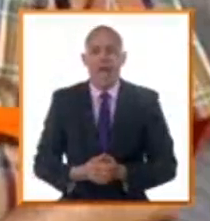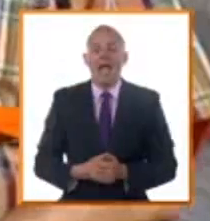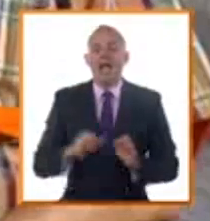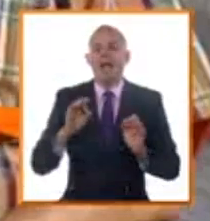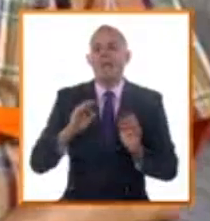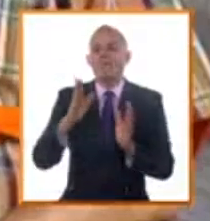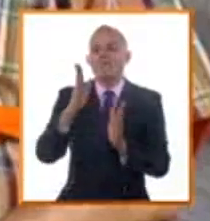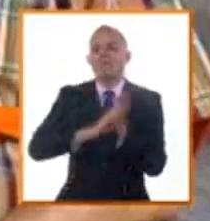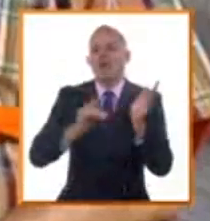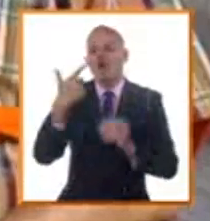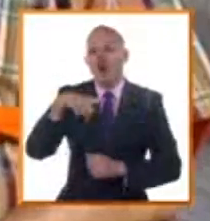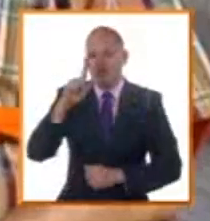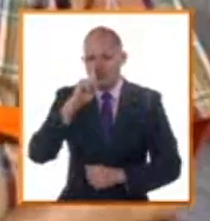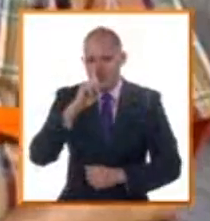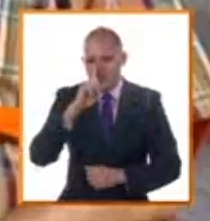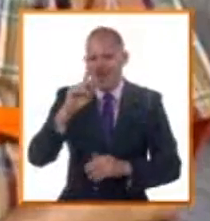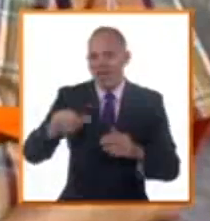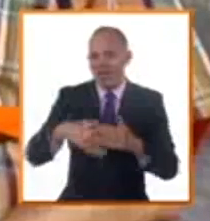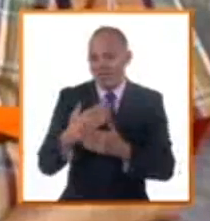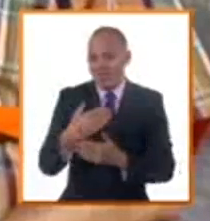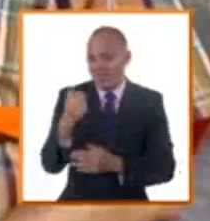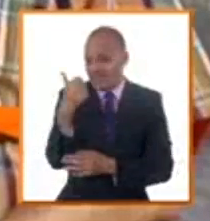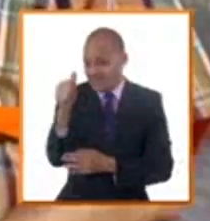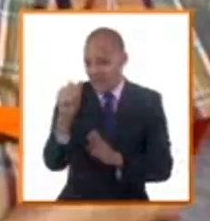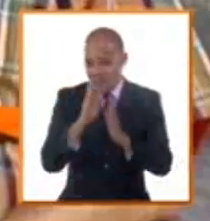mes de junio han precipitado